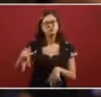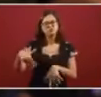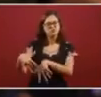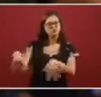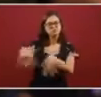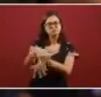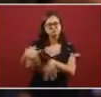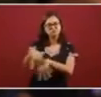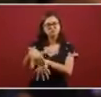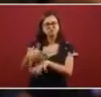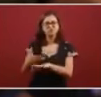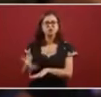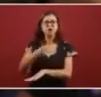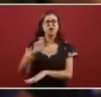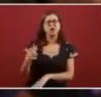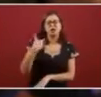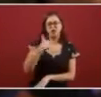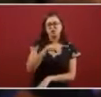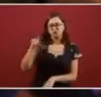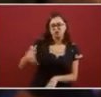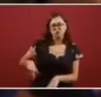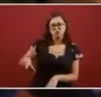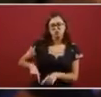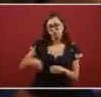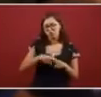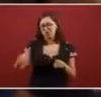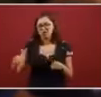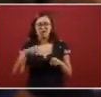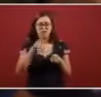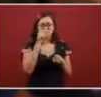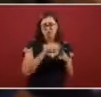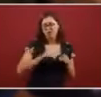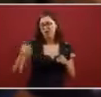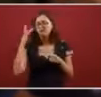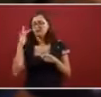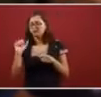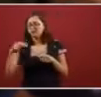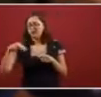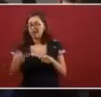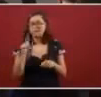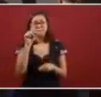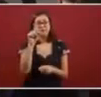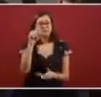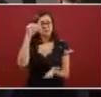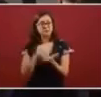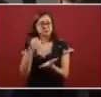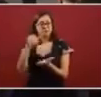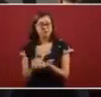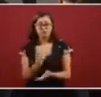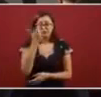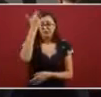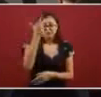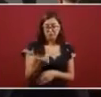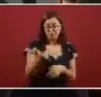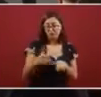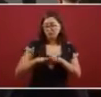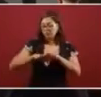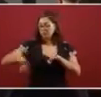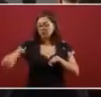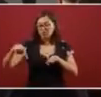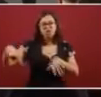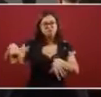el gobierno anterior. El tramo es de Hermosillo a Santa Ana y fue presupuestado en 20 mil millones de pesos. Me interesa saber